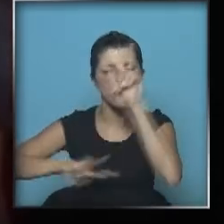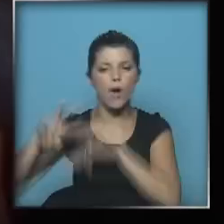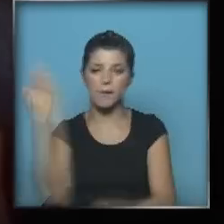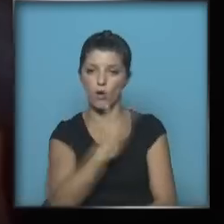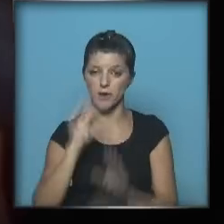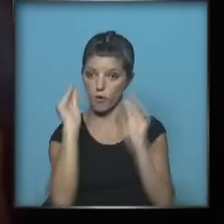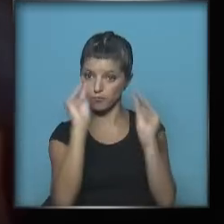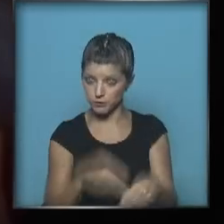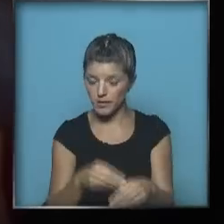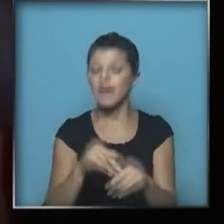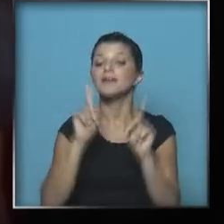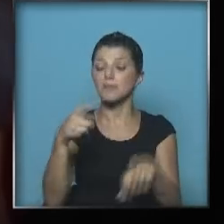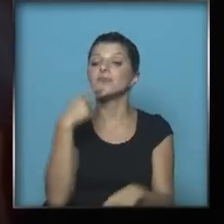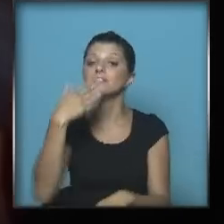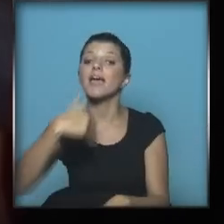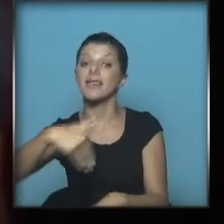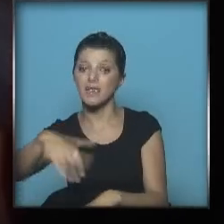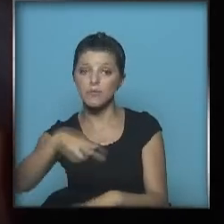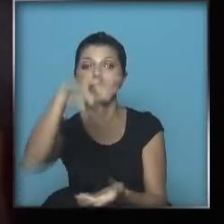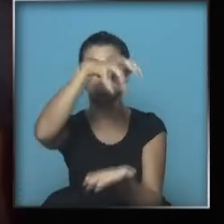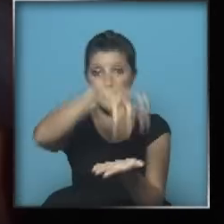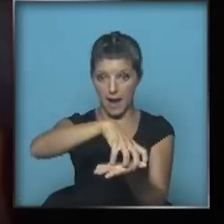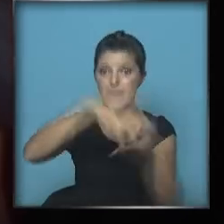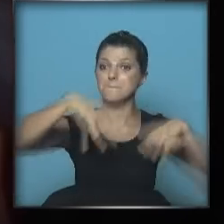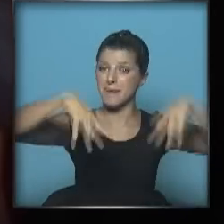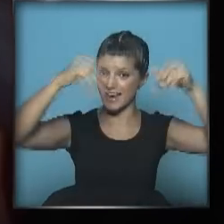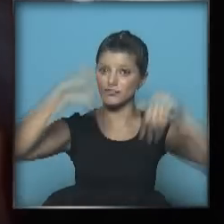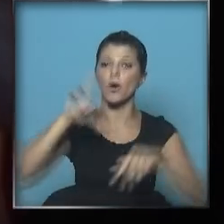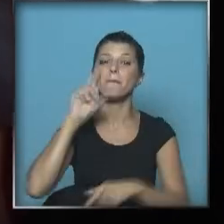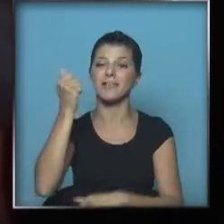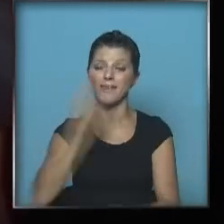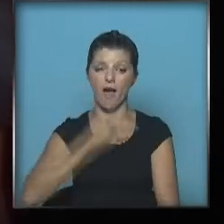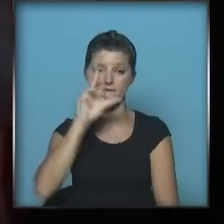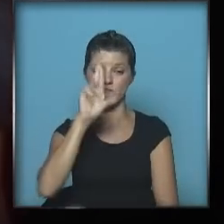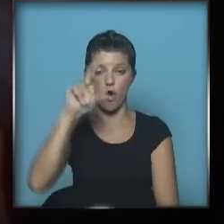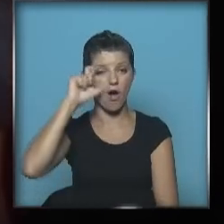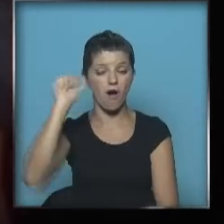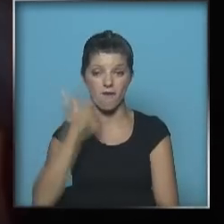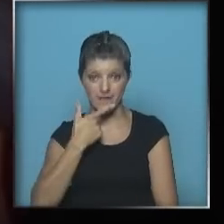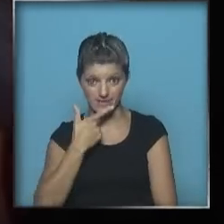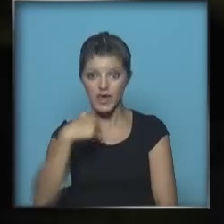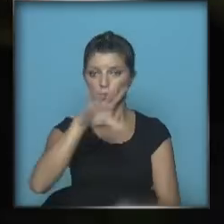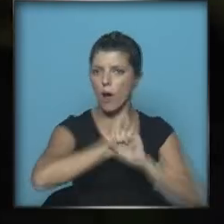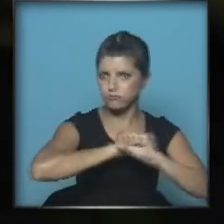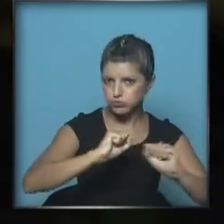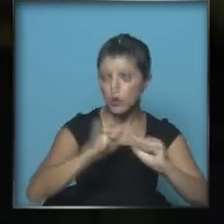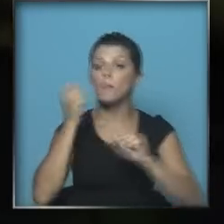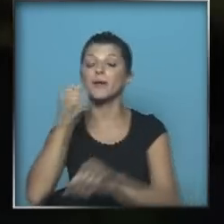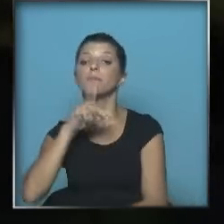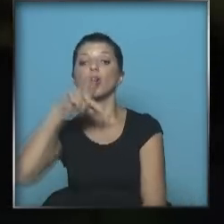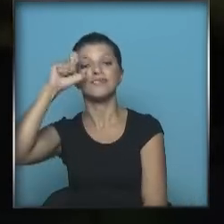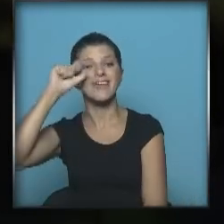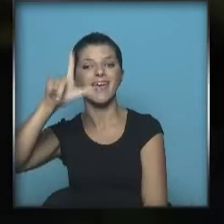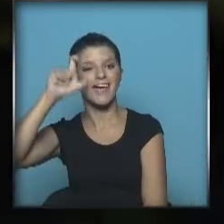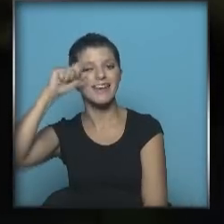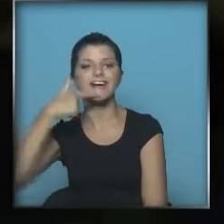Se planteaba que iban a bombardear el Palacio de Miraflores, medios de comunicación, entre ellos La Señal de Telesur. Tenemos algunos datos más